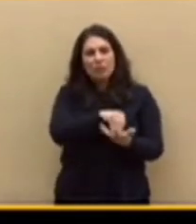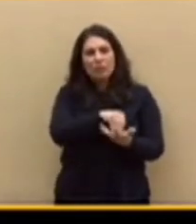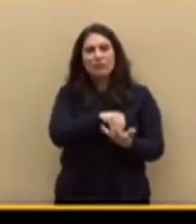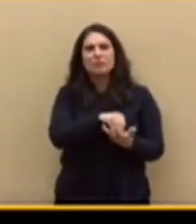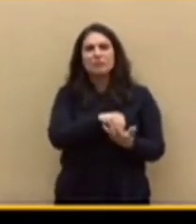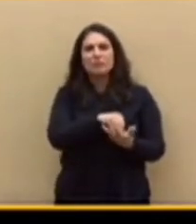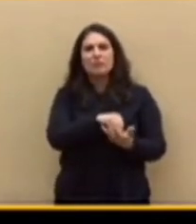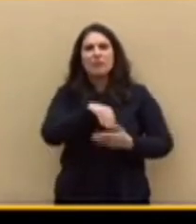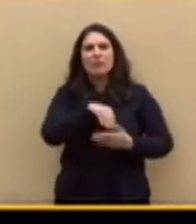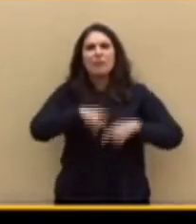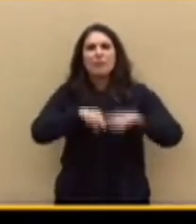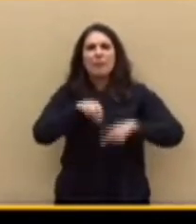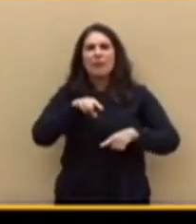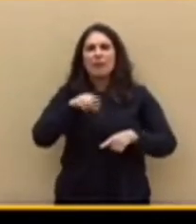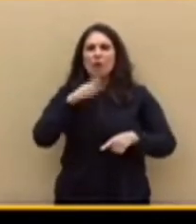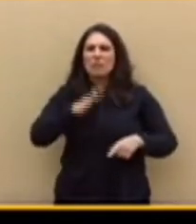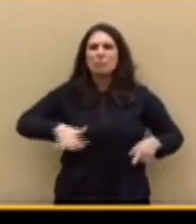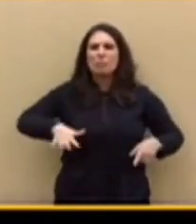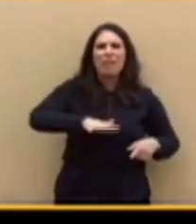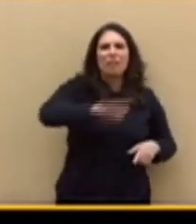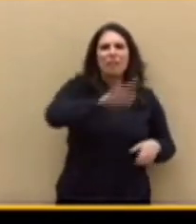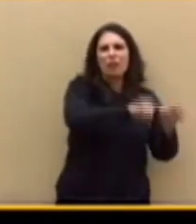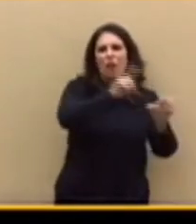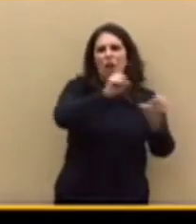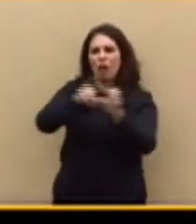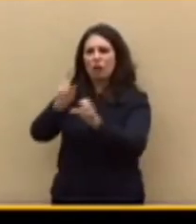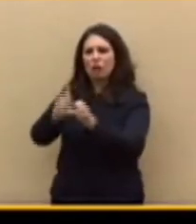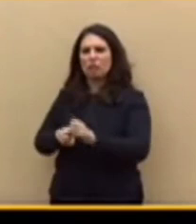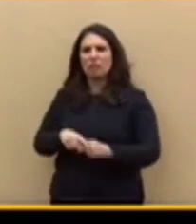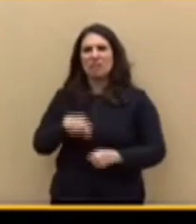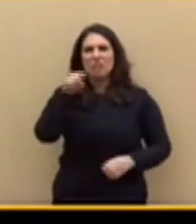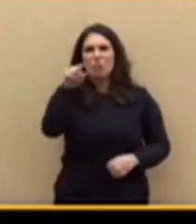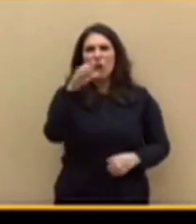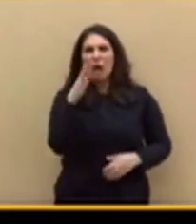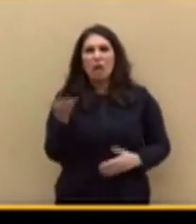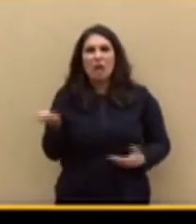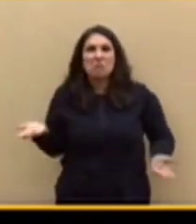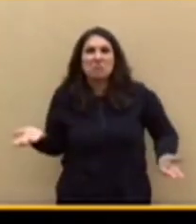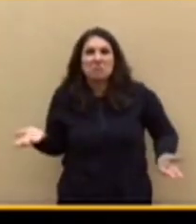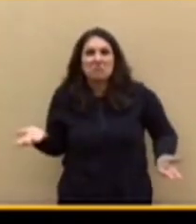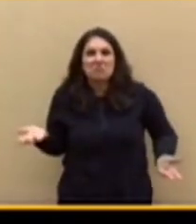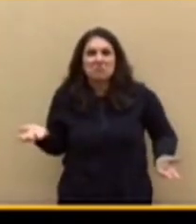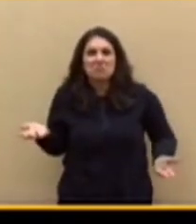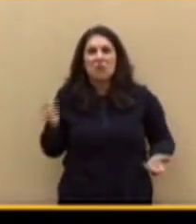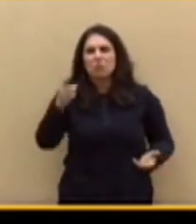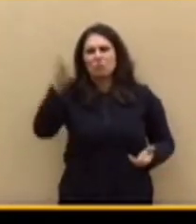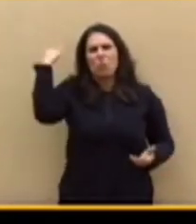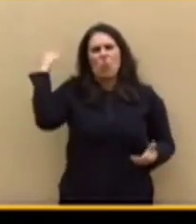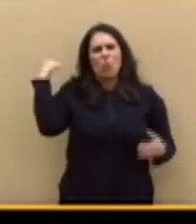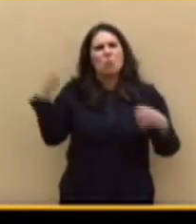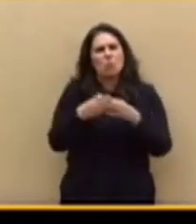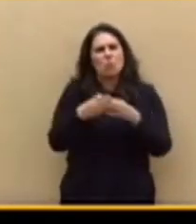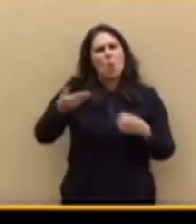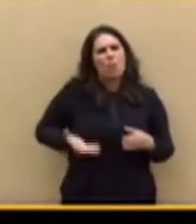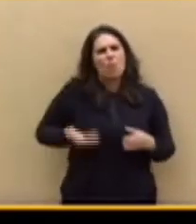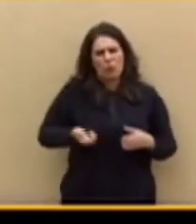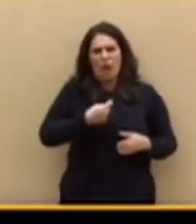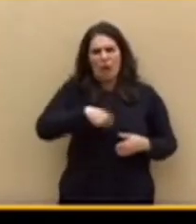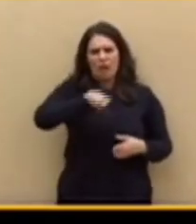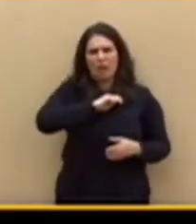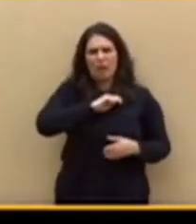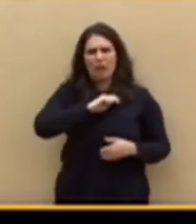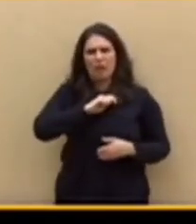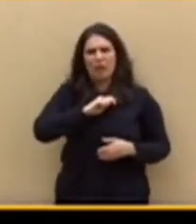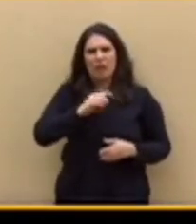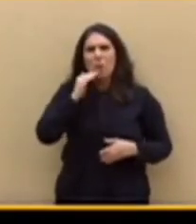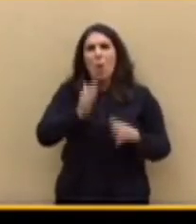queda a ustedes por ocupar? Ustedes fueron un partido muy importante en este país, llamados a ser el gran partido bisagra que hubiera servido para